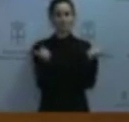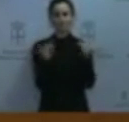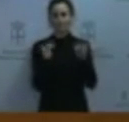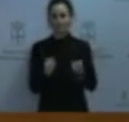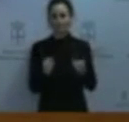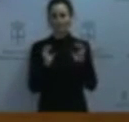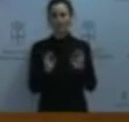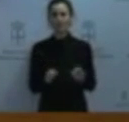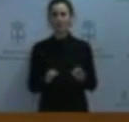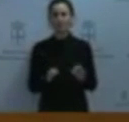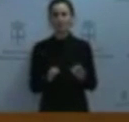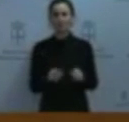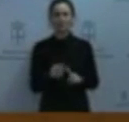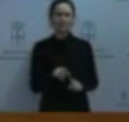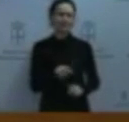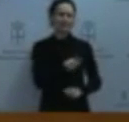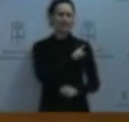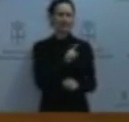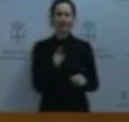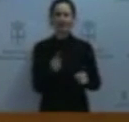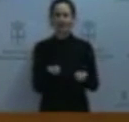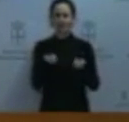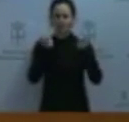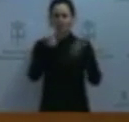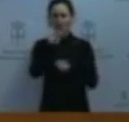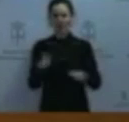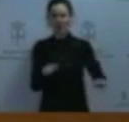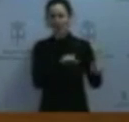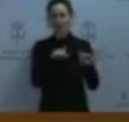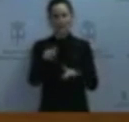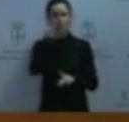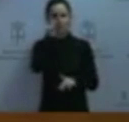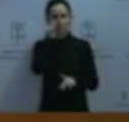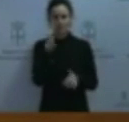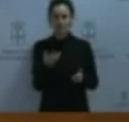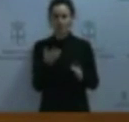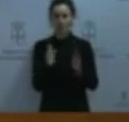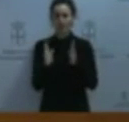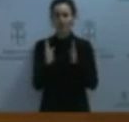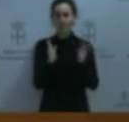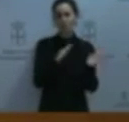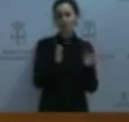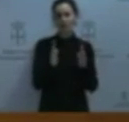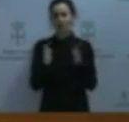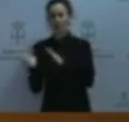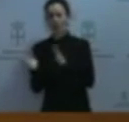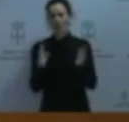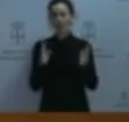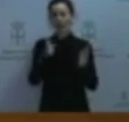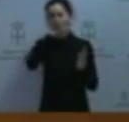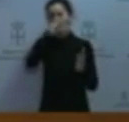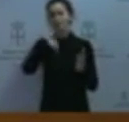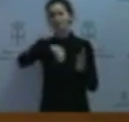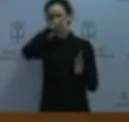la ocupación es excesivamente baja. En las temporadas bajas hay poca ocupación, con respecto a la